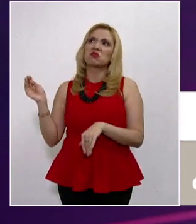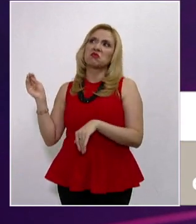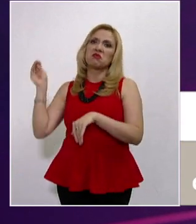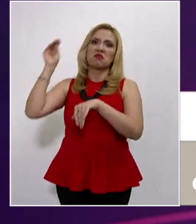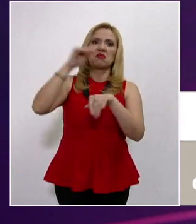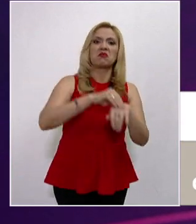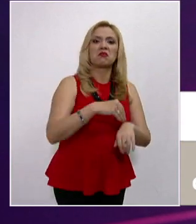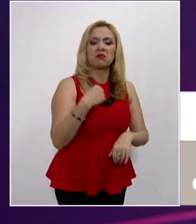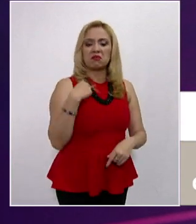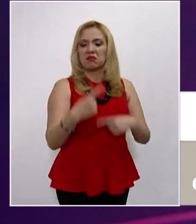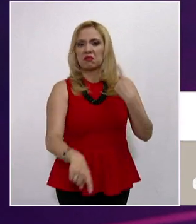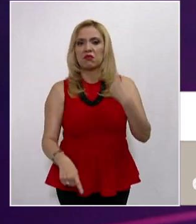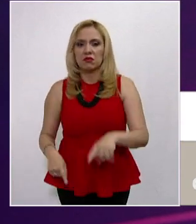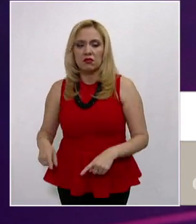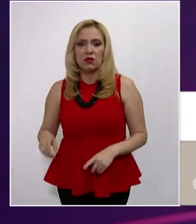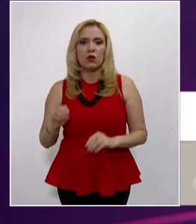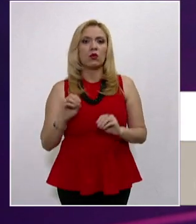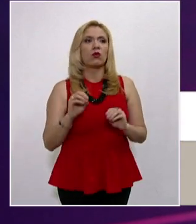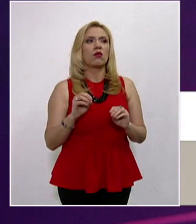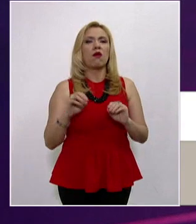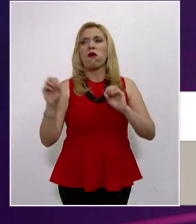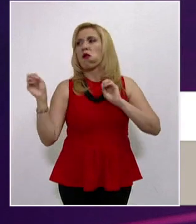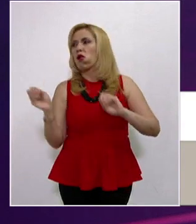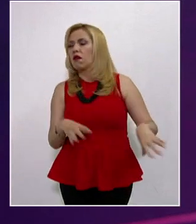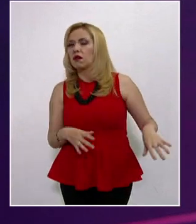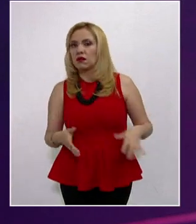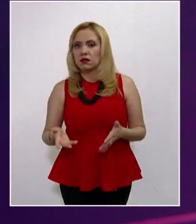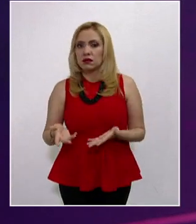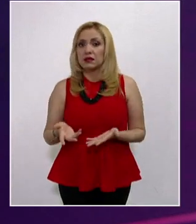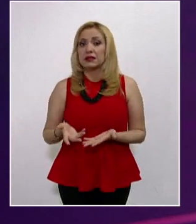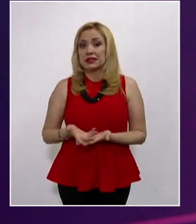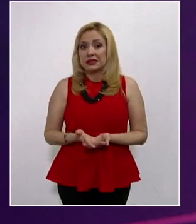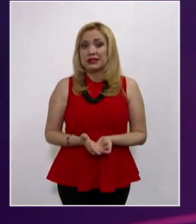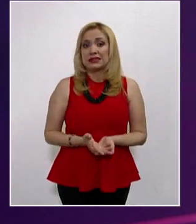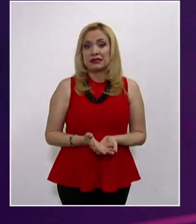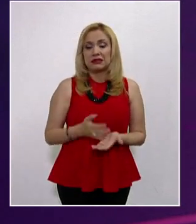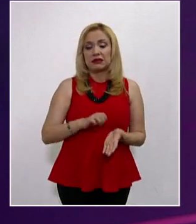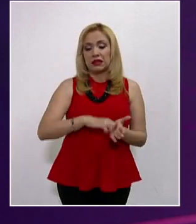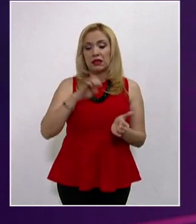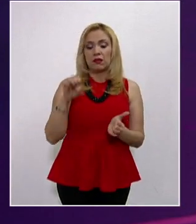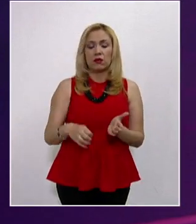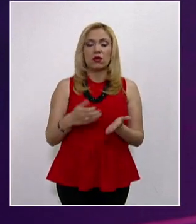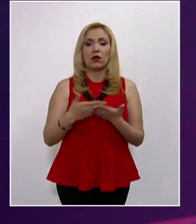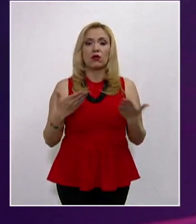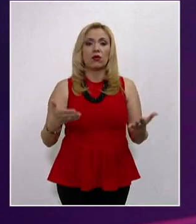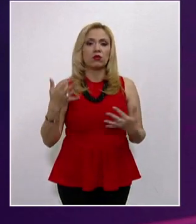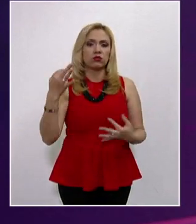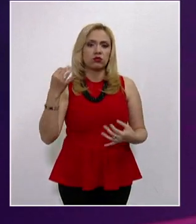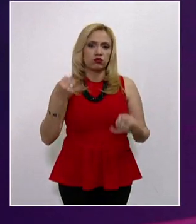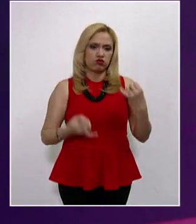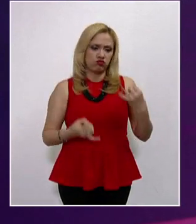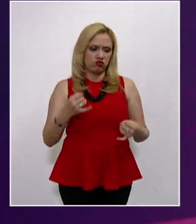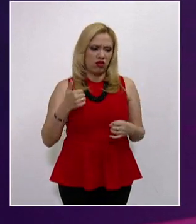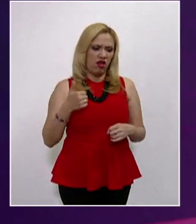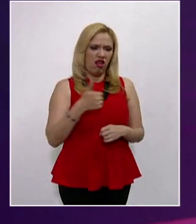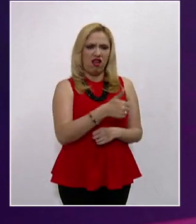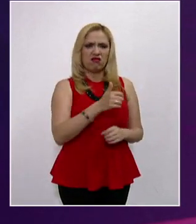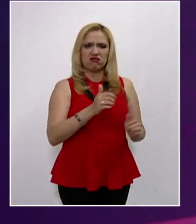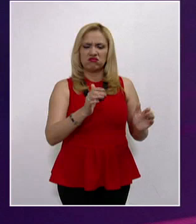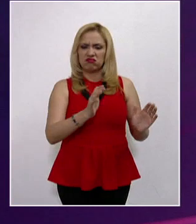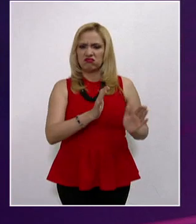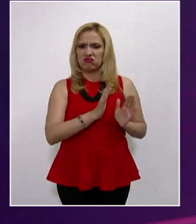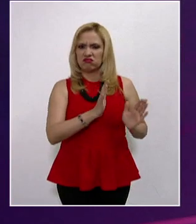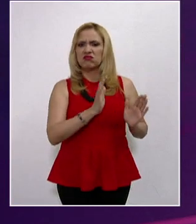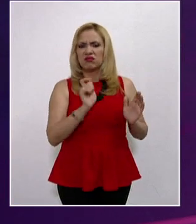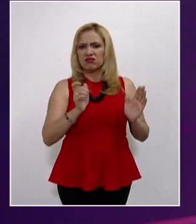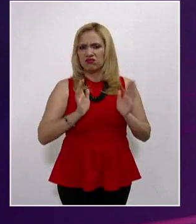poner esos ejemplos, ¿no? Ujú. En este caso en particular, por ejemplo, además de juzgar a los militares por delitos